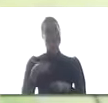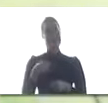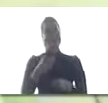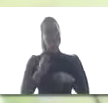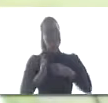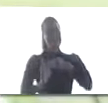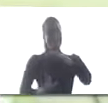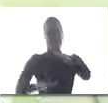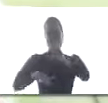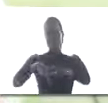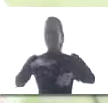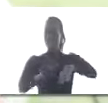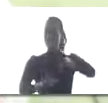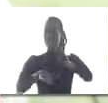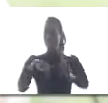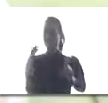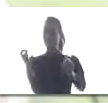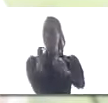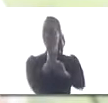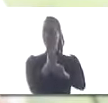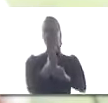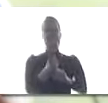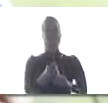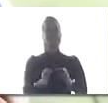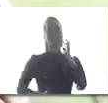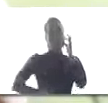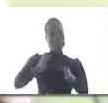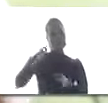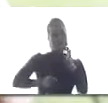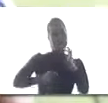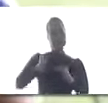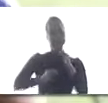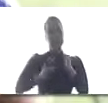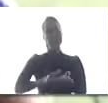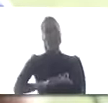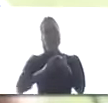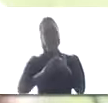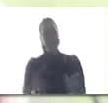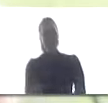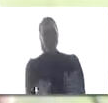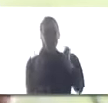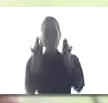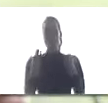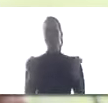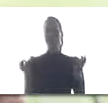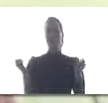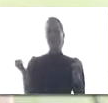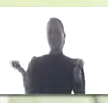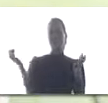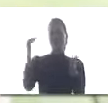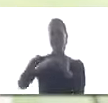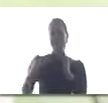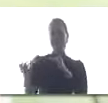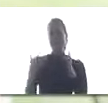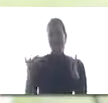la felicidad, la reparación, la justicia y la no repetición.